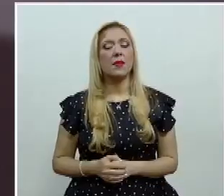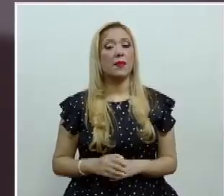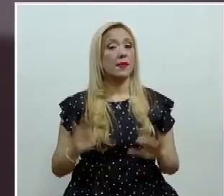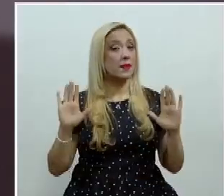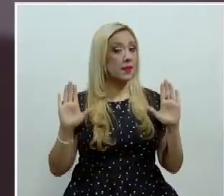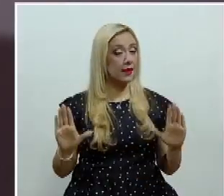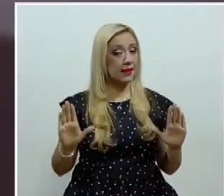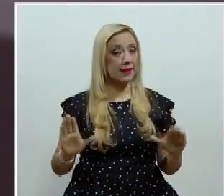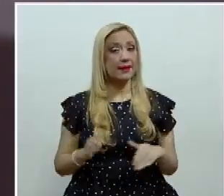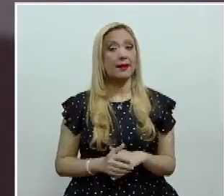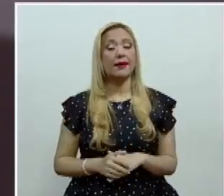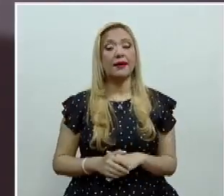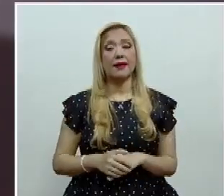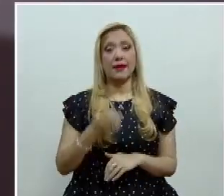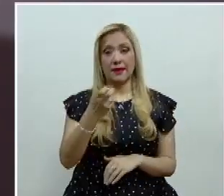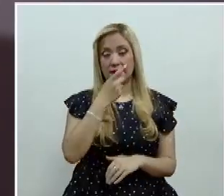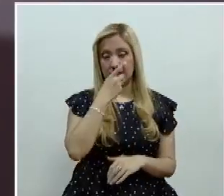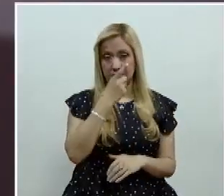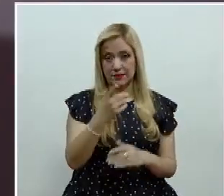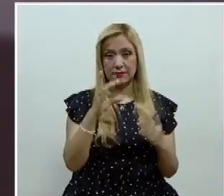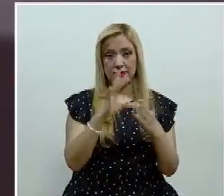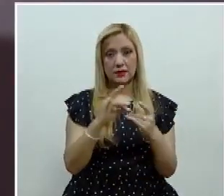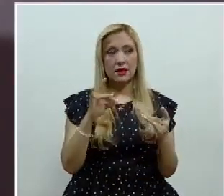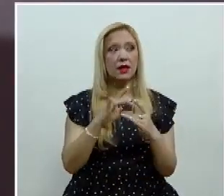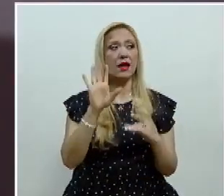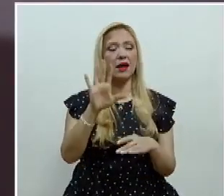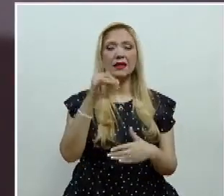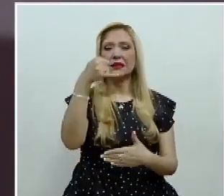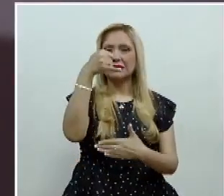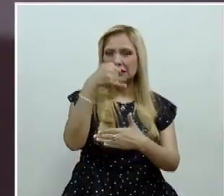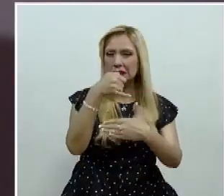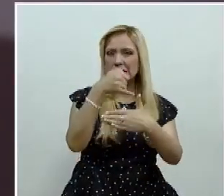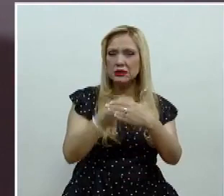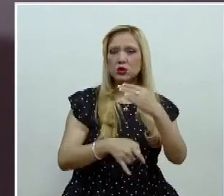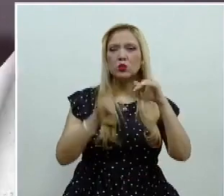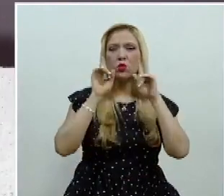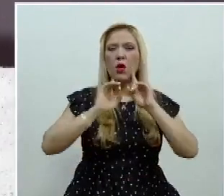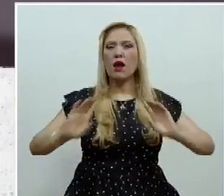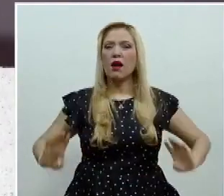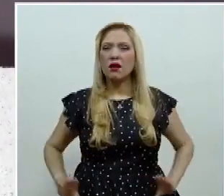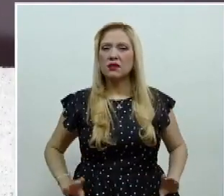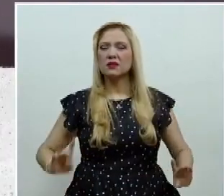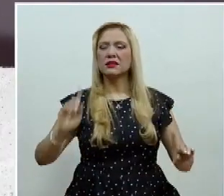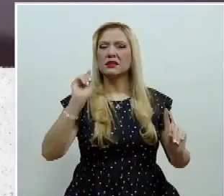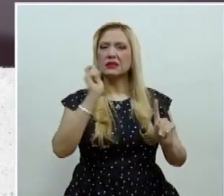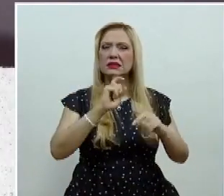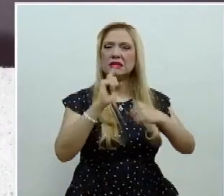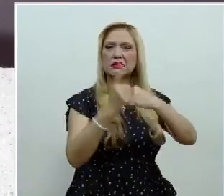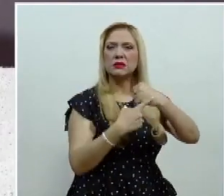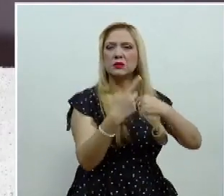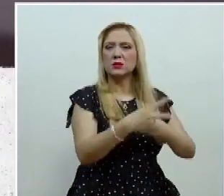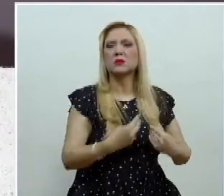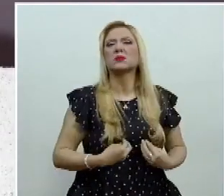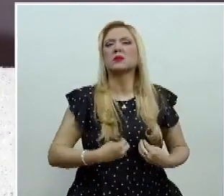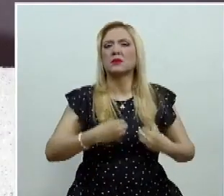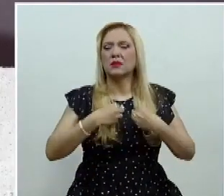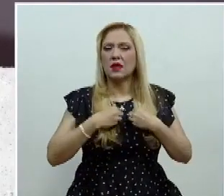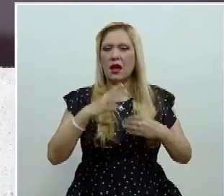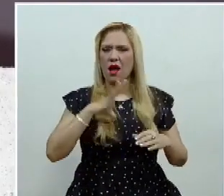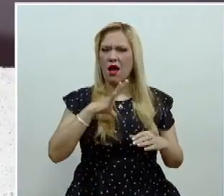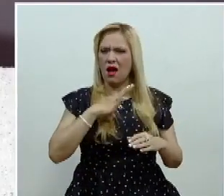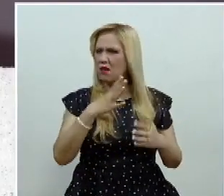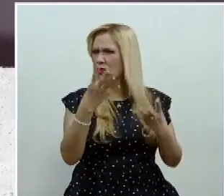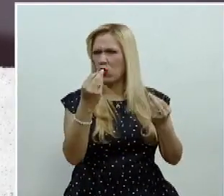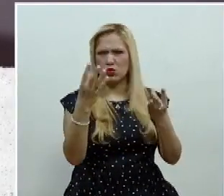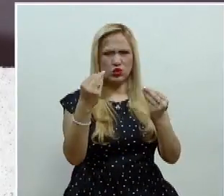luz de esto que menciono de siempre analizar la perspectiva de género, es el tema, hay varios protocolos